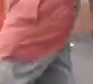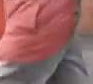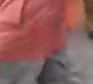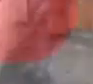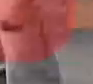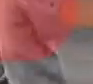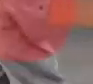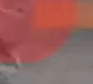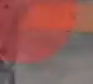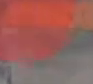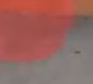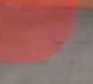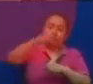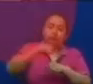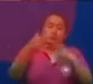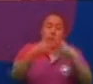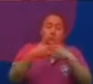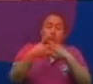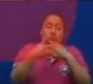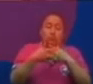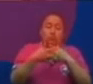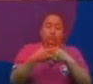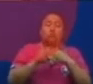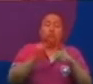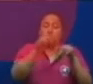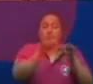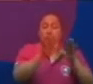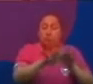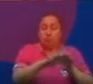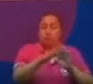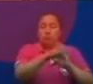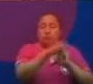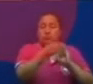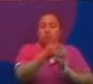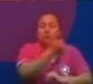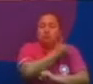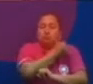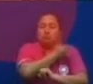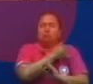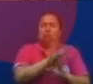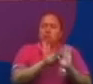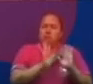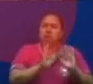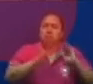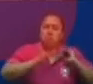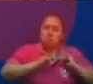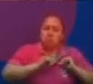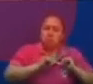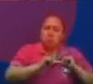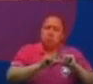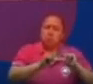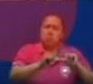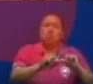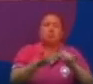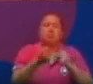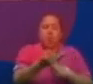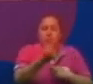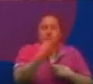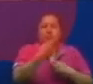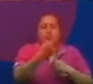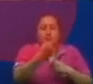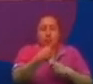de Estados Unidos, quien se encuentra en condiciones estables y cumpliendo